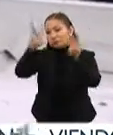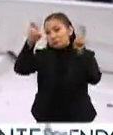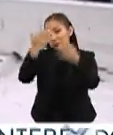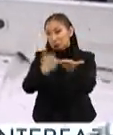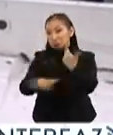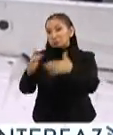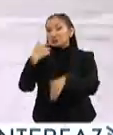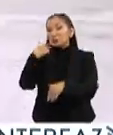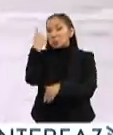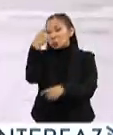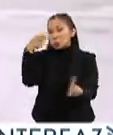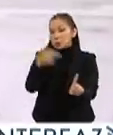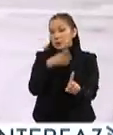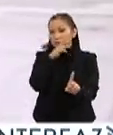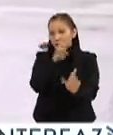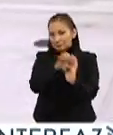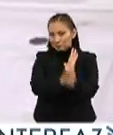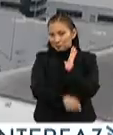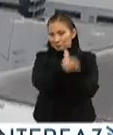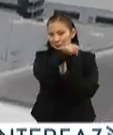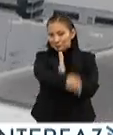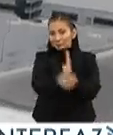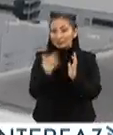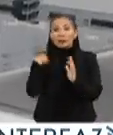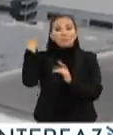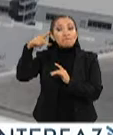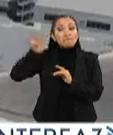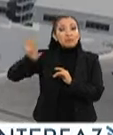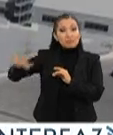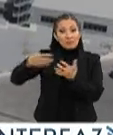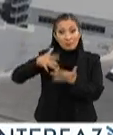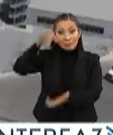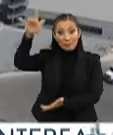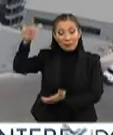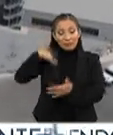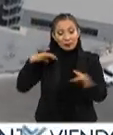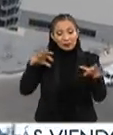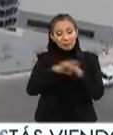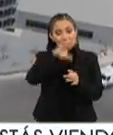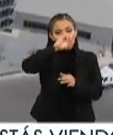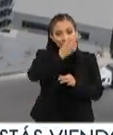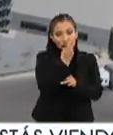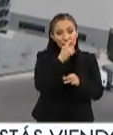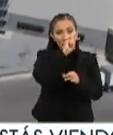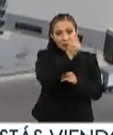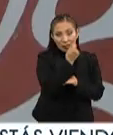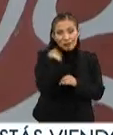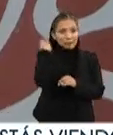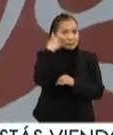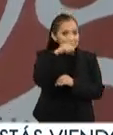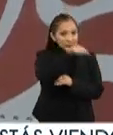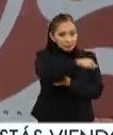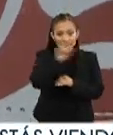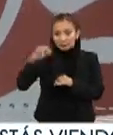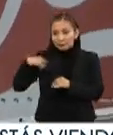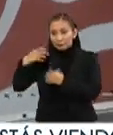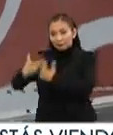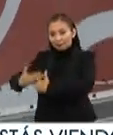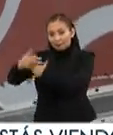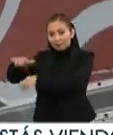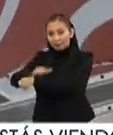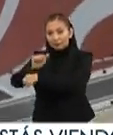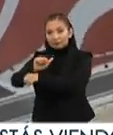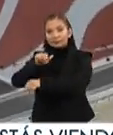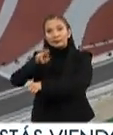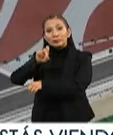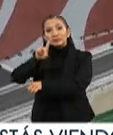de éxito. Uno de los mejores ejemplos surge en Puebla, gracias a la sinergia entre la Universidad Tecnológica de Puebla y la automotriz